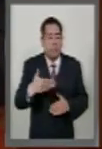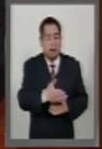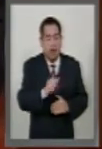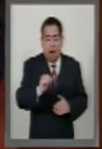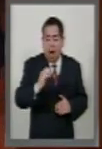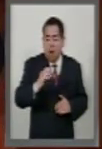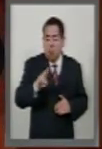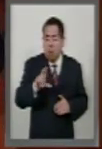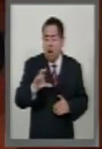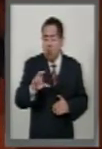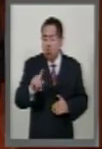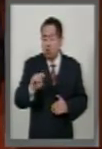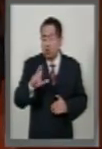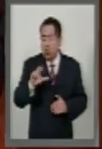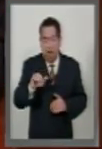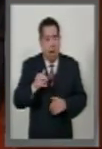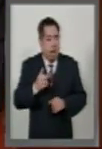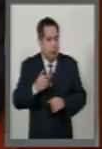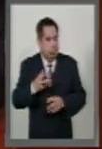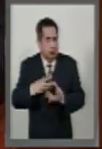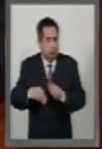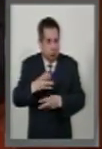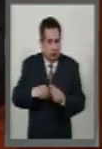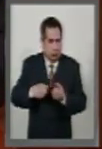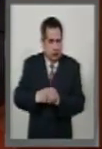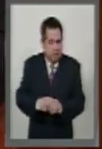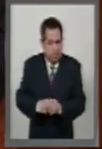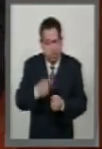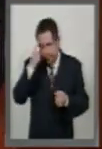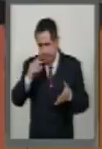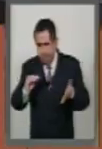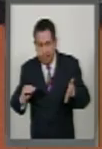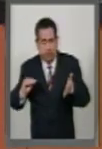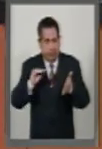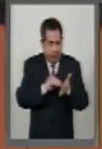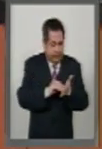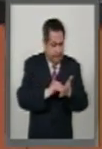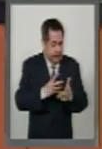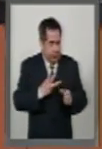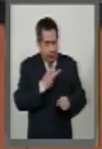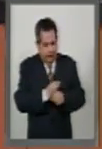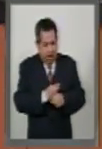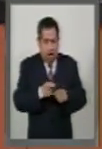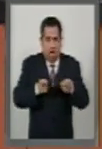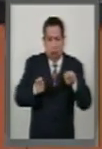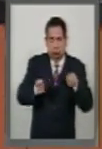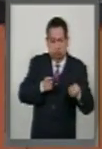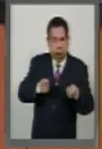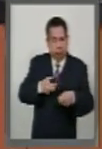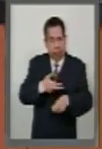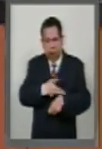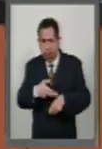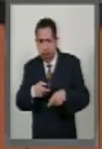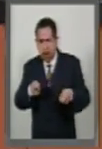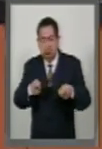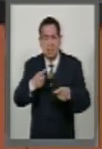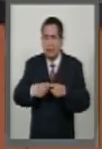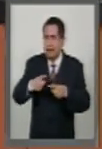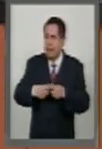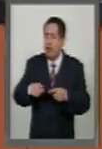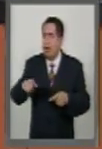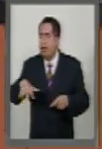Acuacultura Sustentables, con el objetivo de adicionar, normar y regular diversas